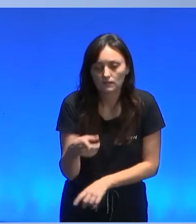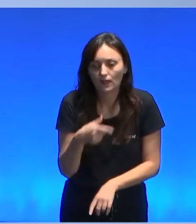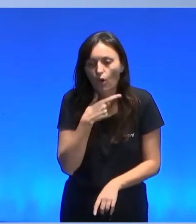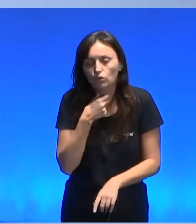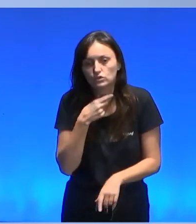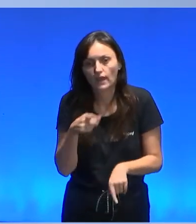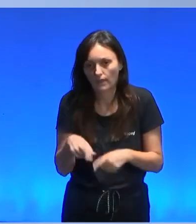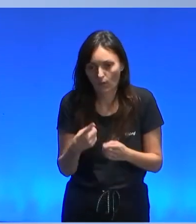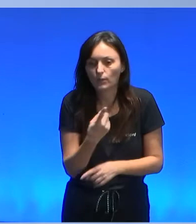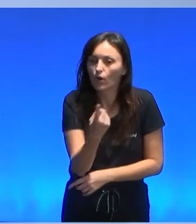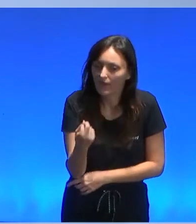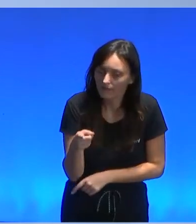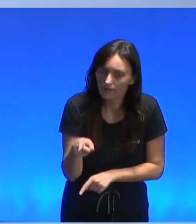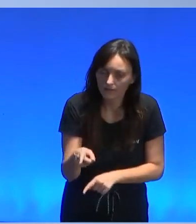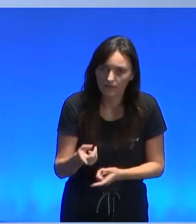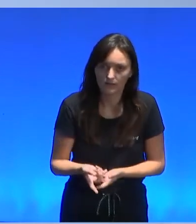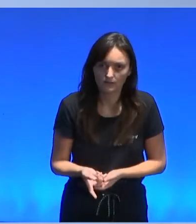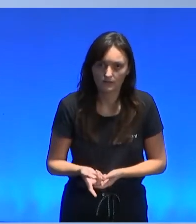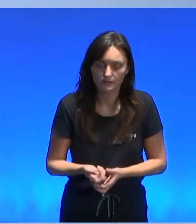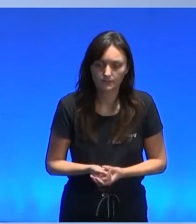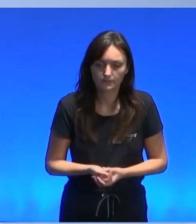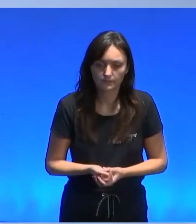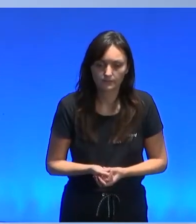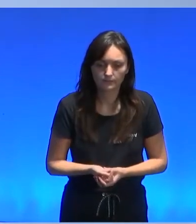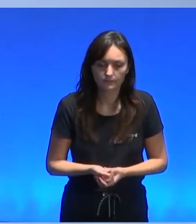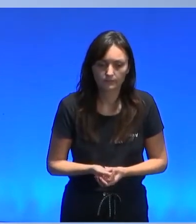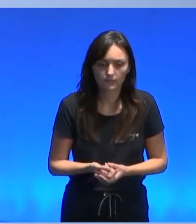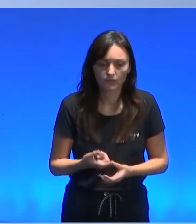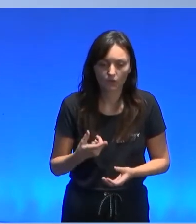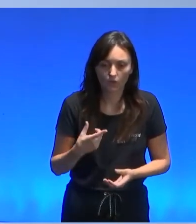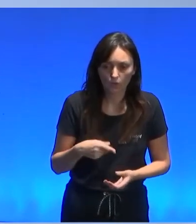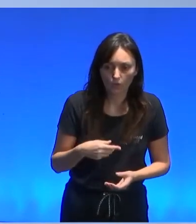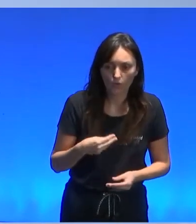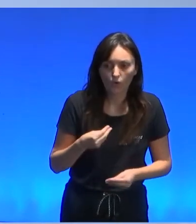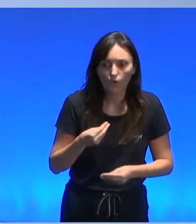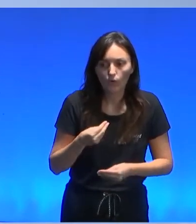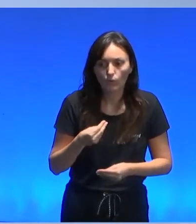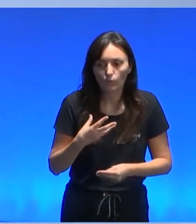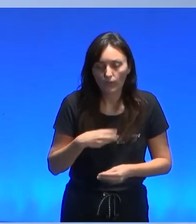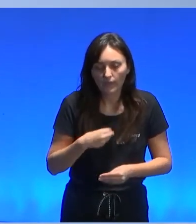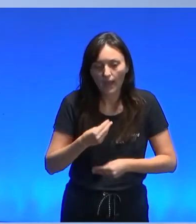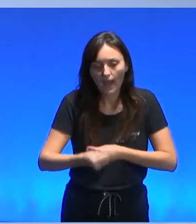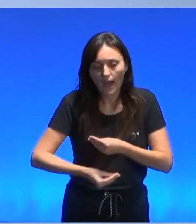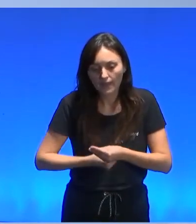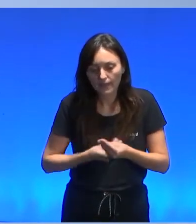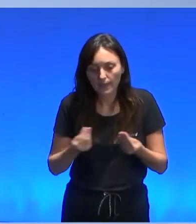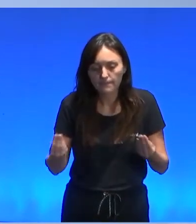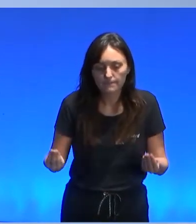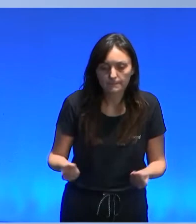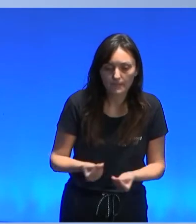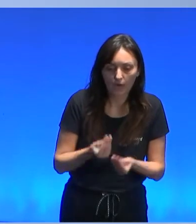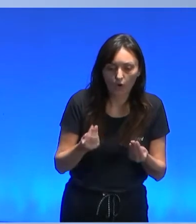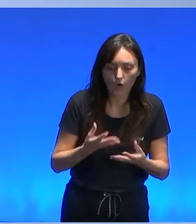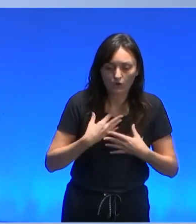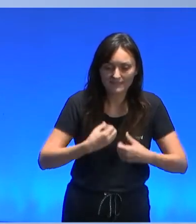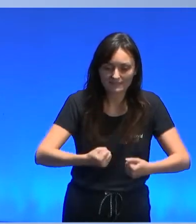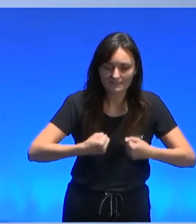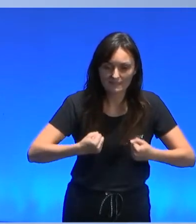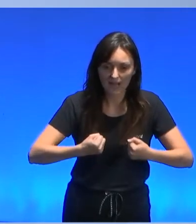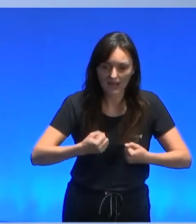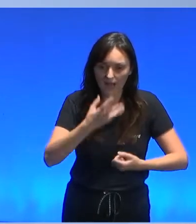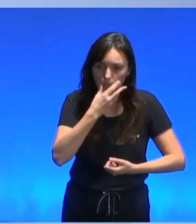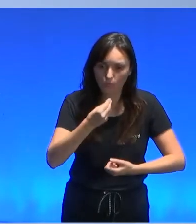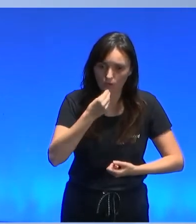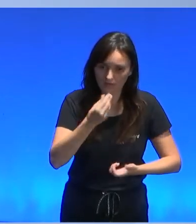necesitan. Y en cambio harán mejor, más bella, más sana